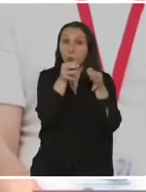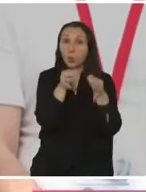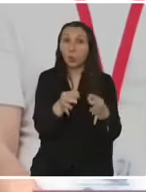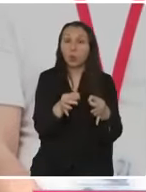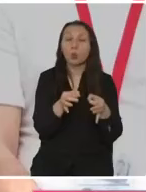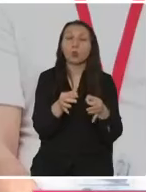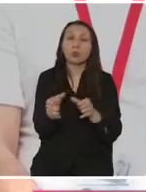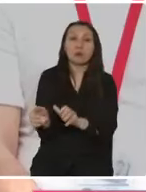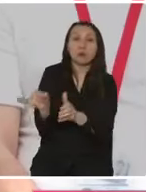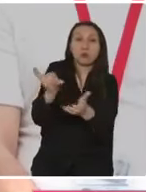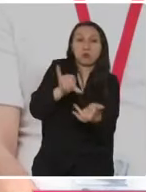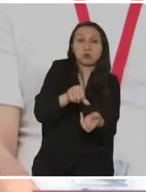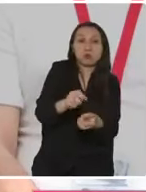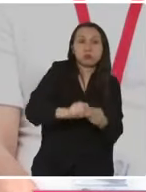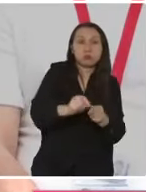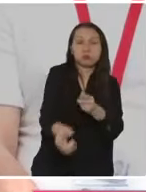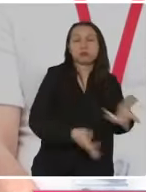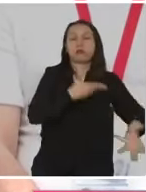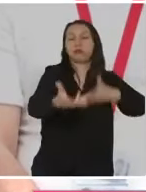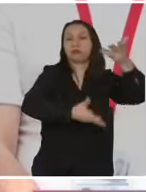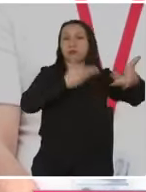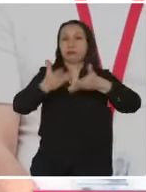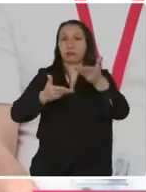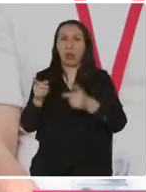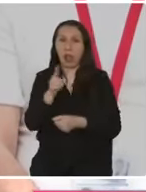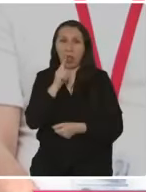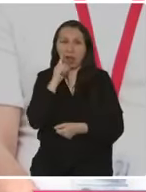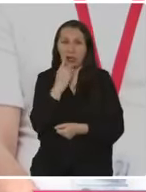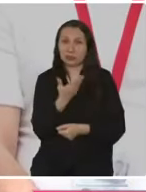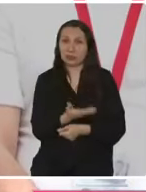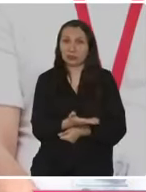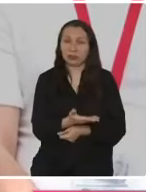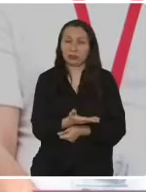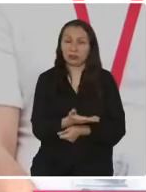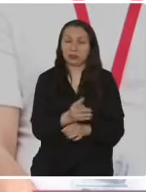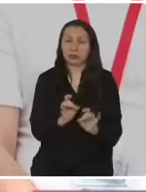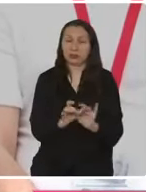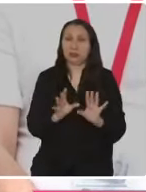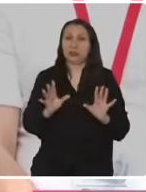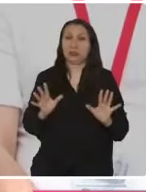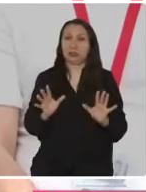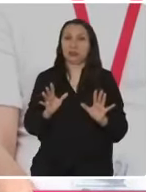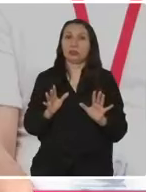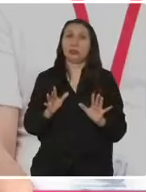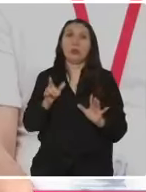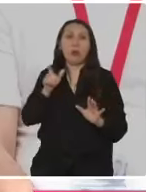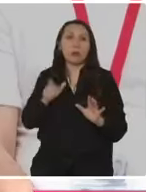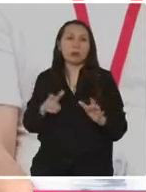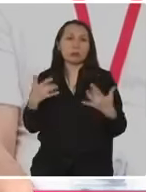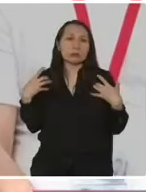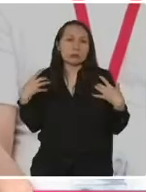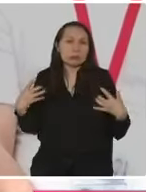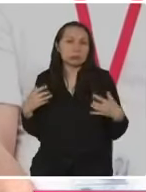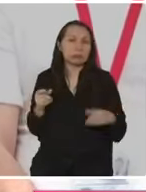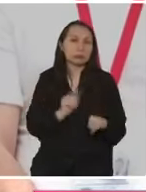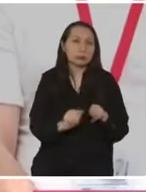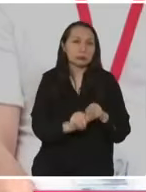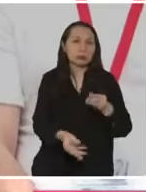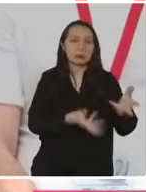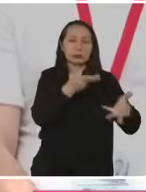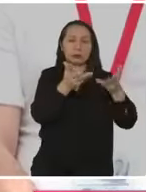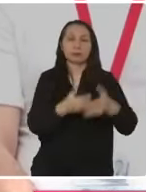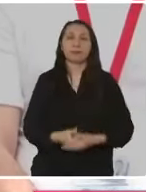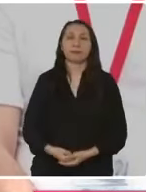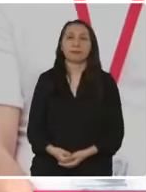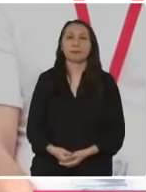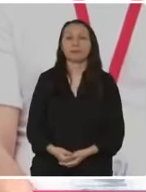justamente se tratara de un incendio de esta calamidad, verdad, que sea intencional? Pero una